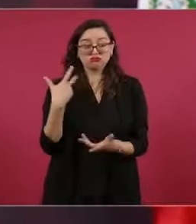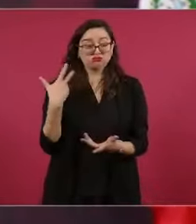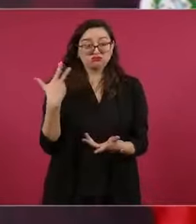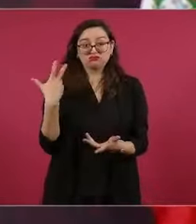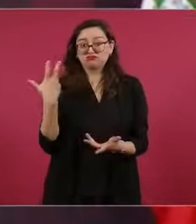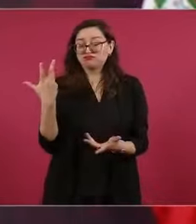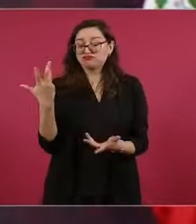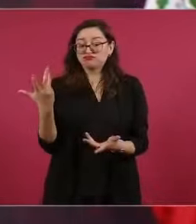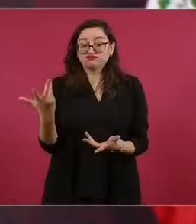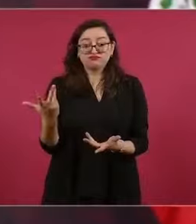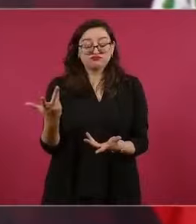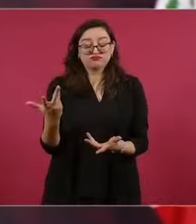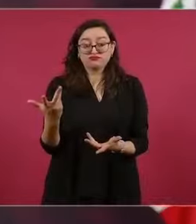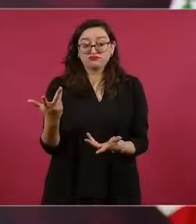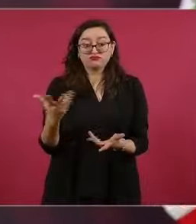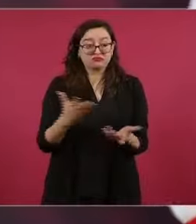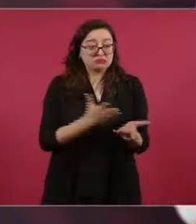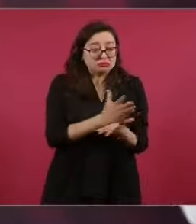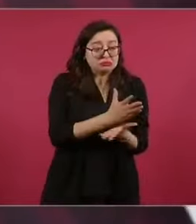estar